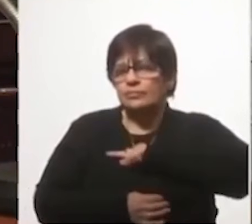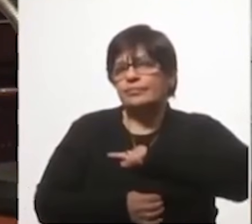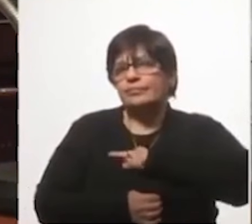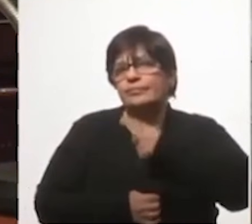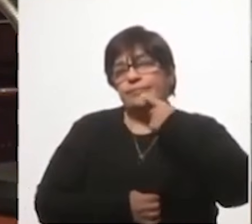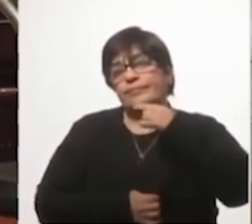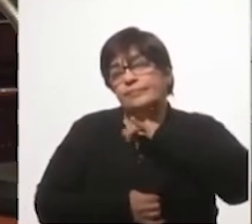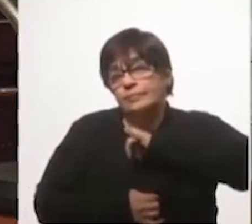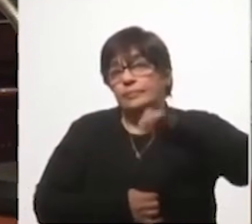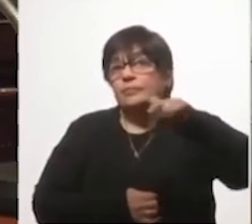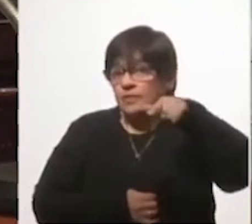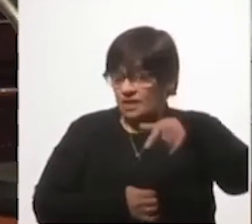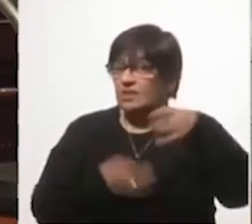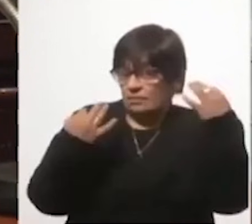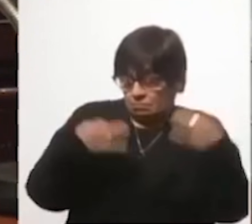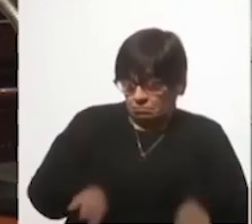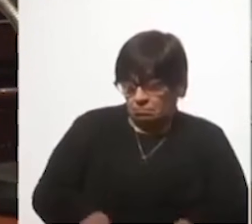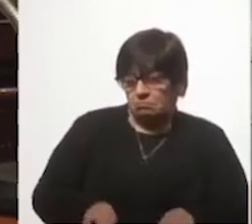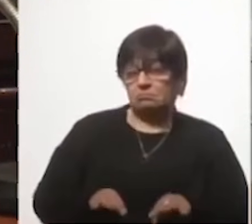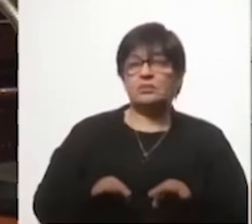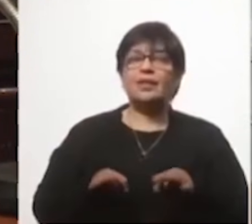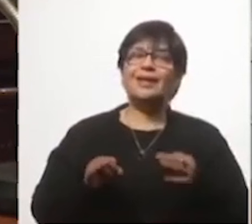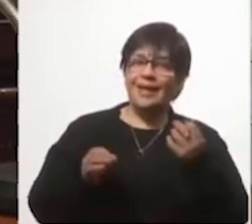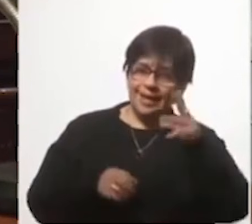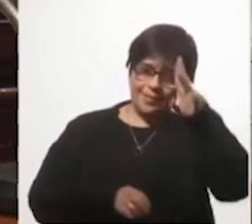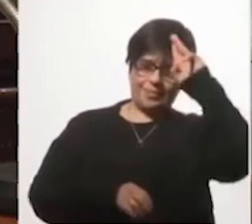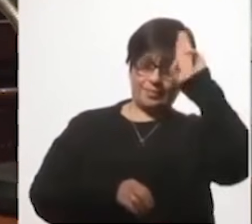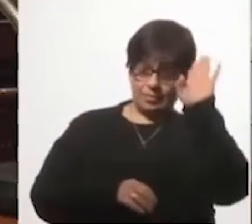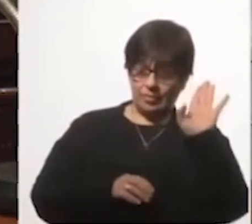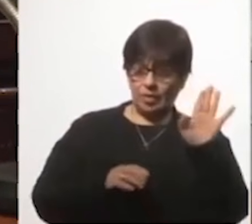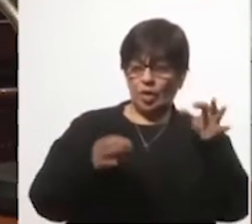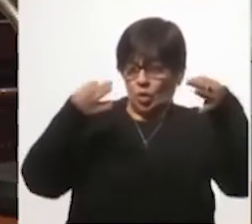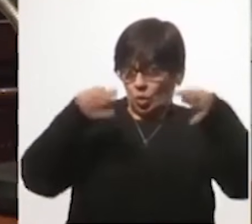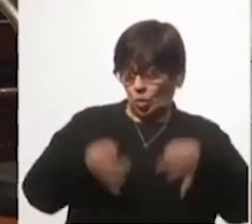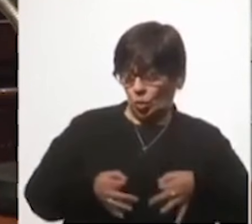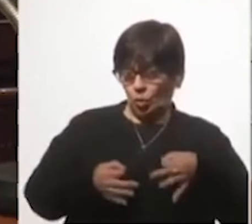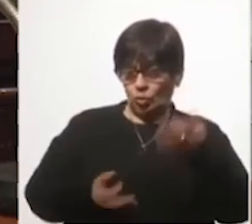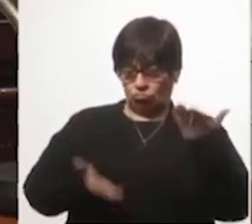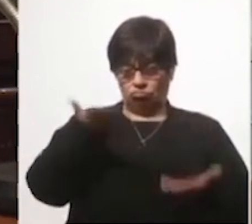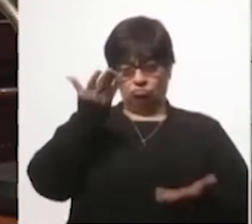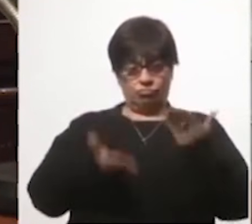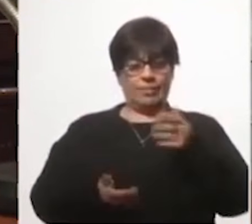la declaración es adecuada, es moderada y está de acuerdo